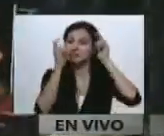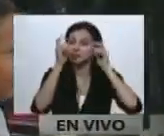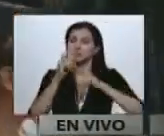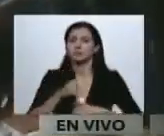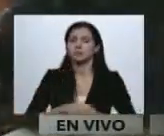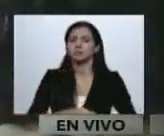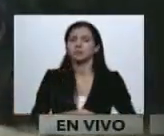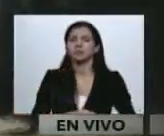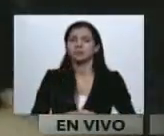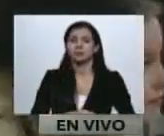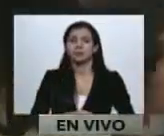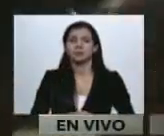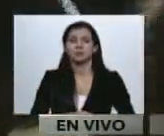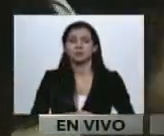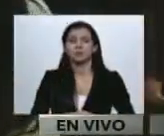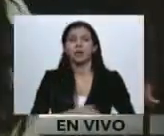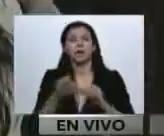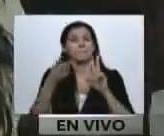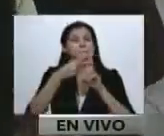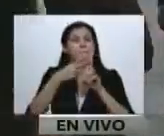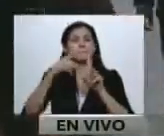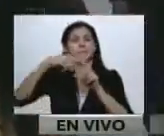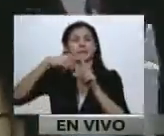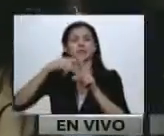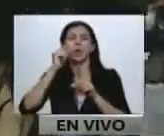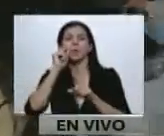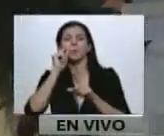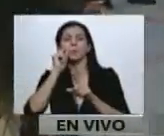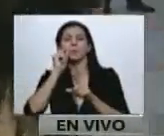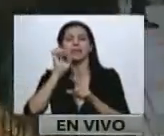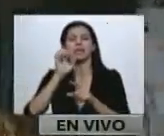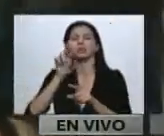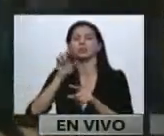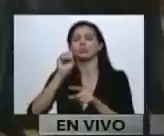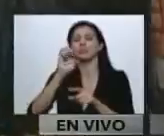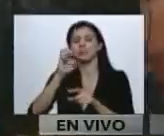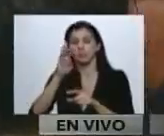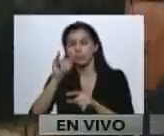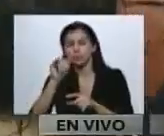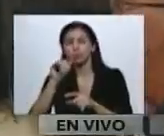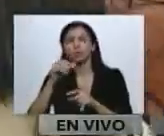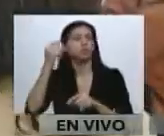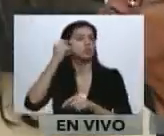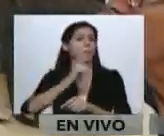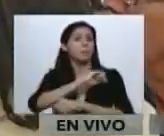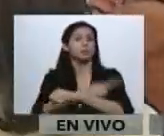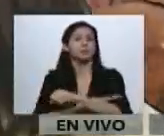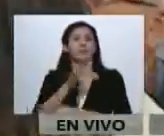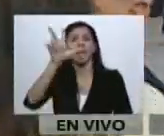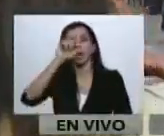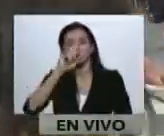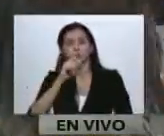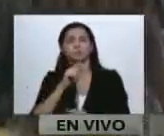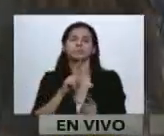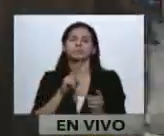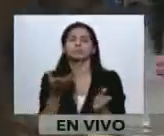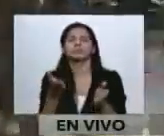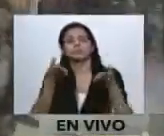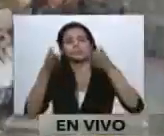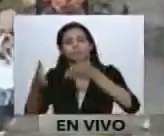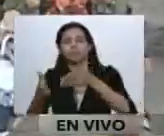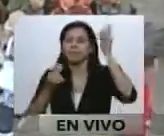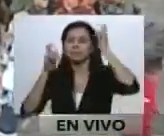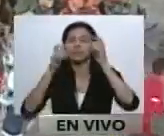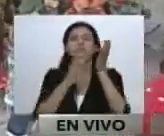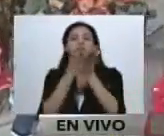etiquetas en esta oportunidad de Eusebio Agüero. Sucre Potencia, 3 años de tu siembra, comandante. Cagua, leales a